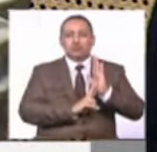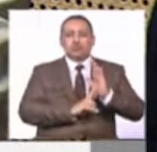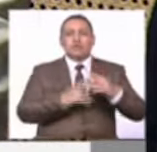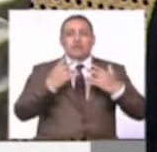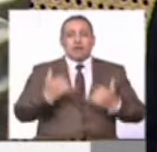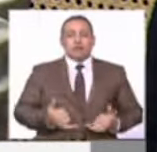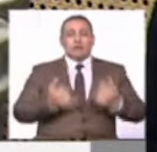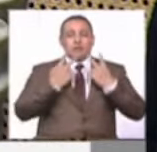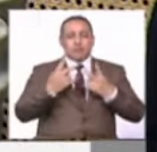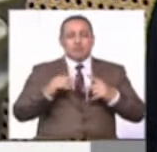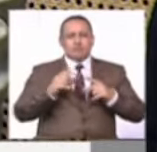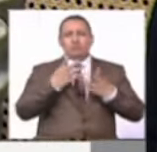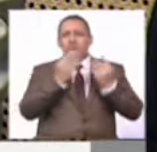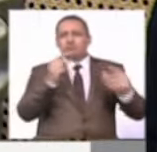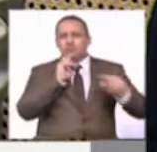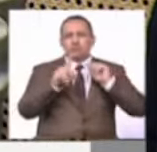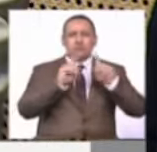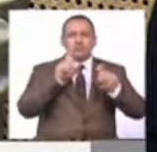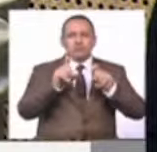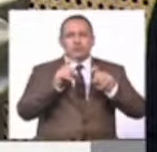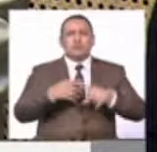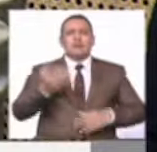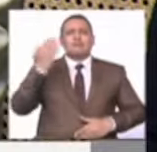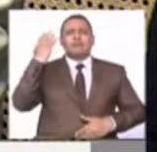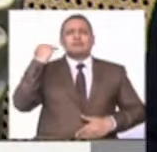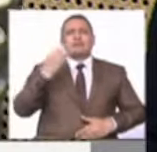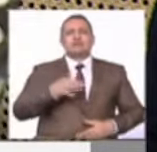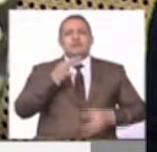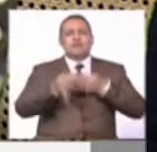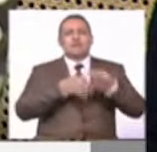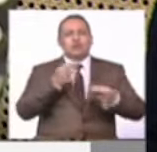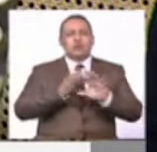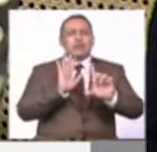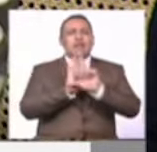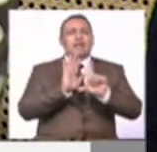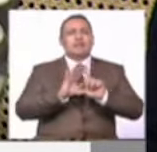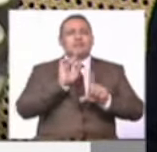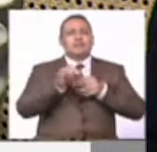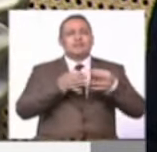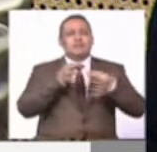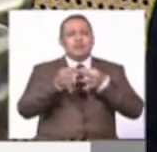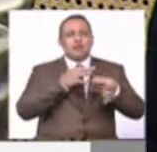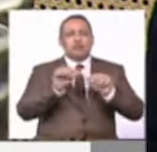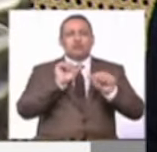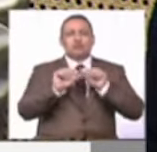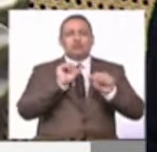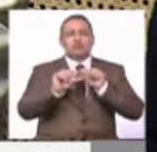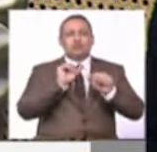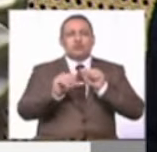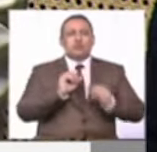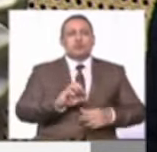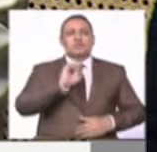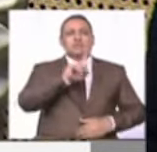ahora se cuestiona se procedió a interpretando jurídicamente los artículos